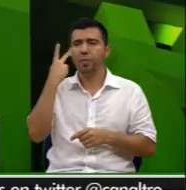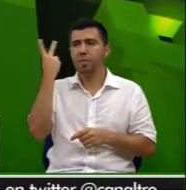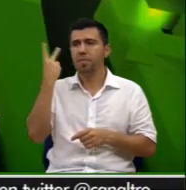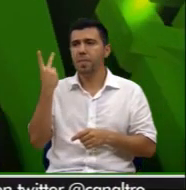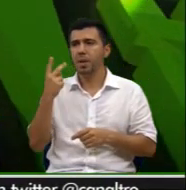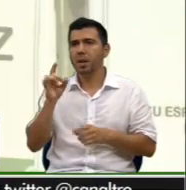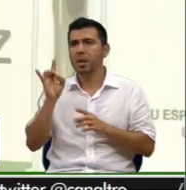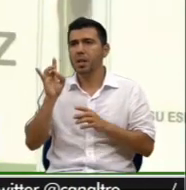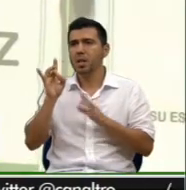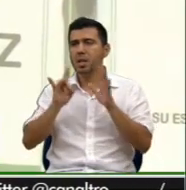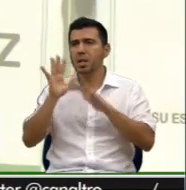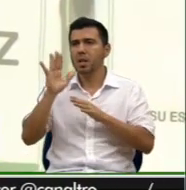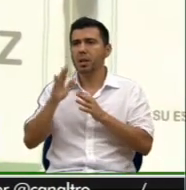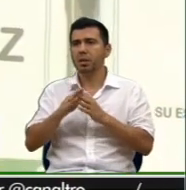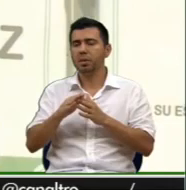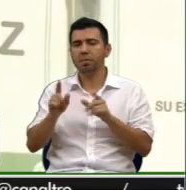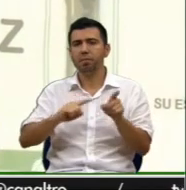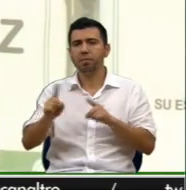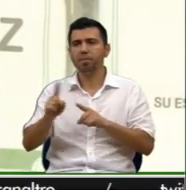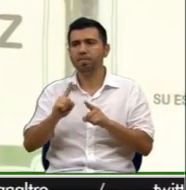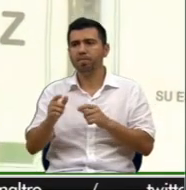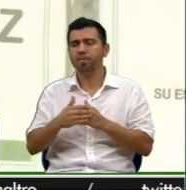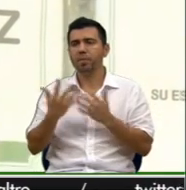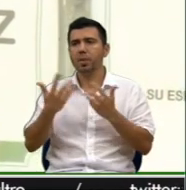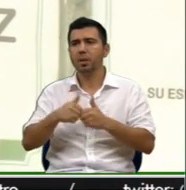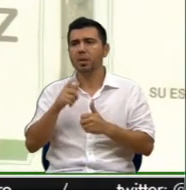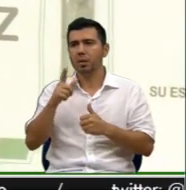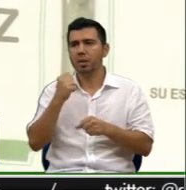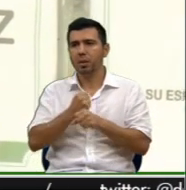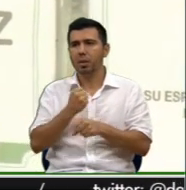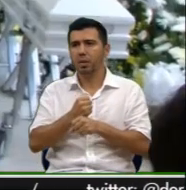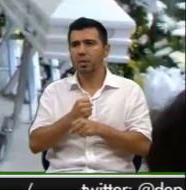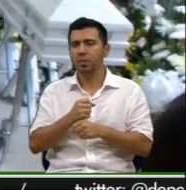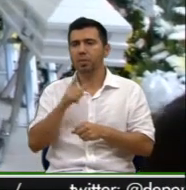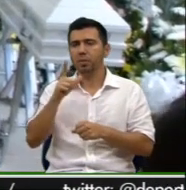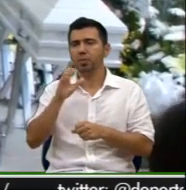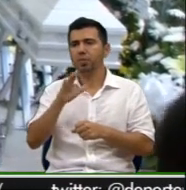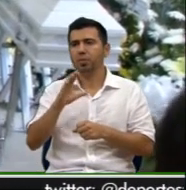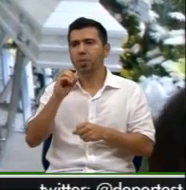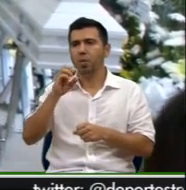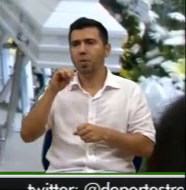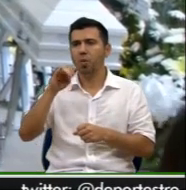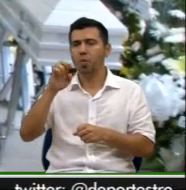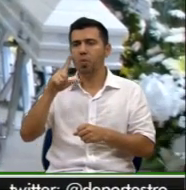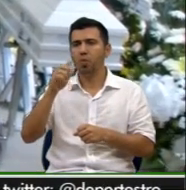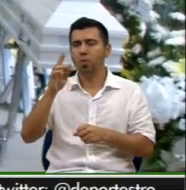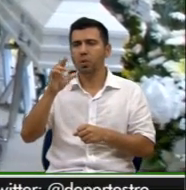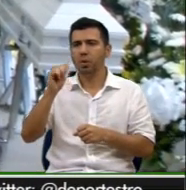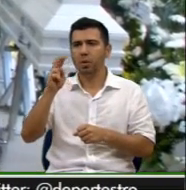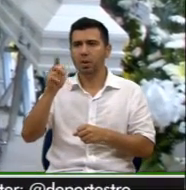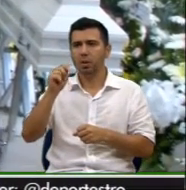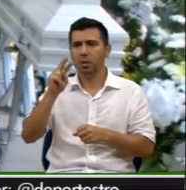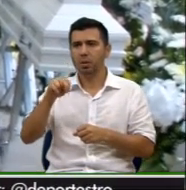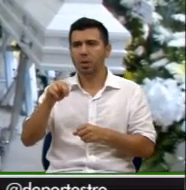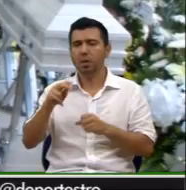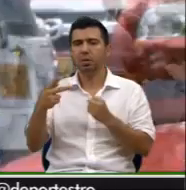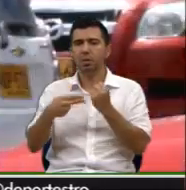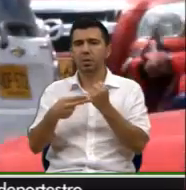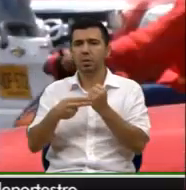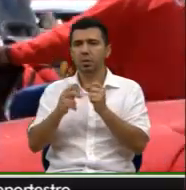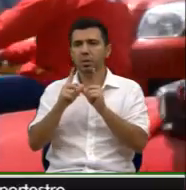15 en gestión administrativa laboral en comultrasan y Próximamente sería certificada en el